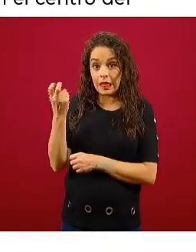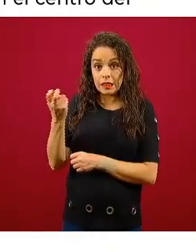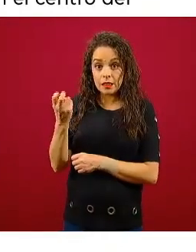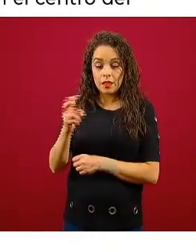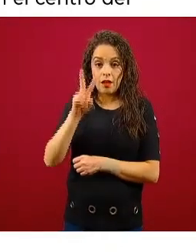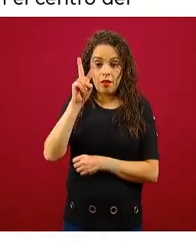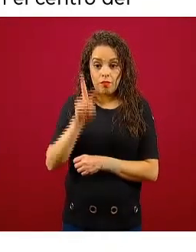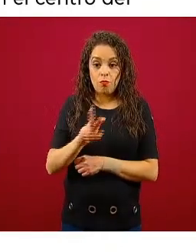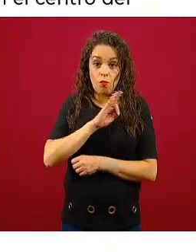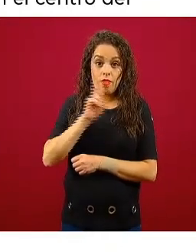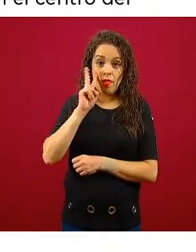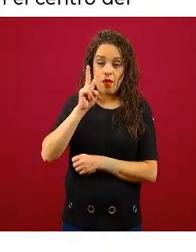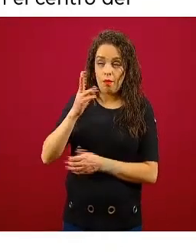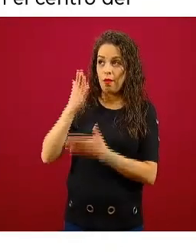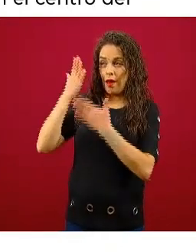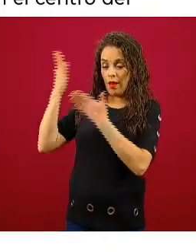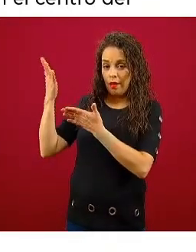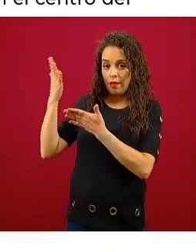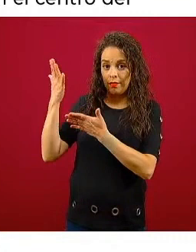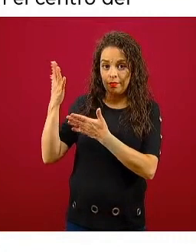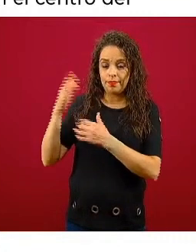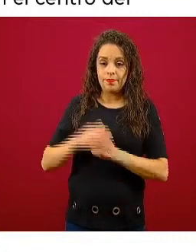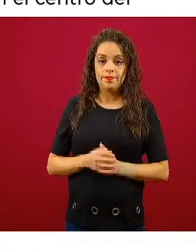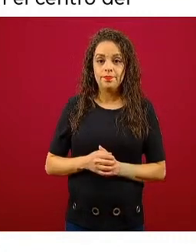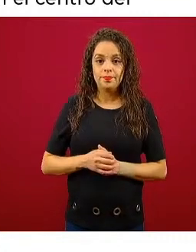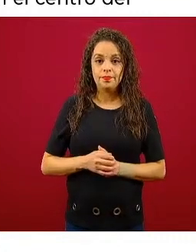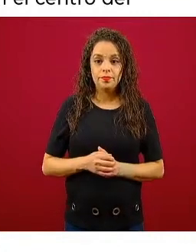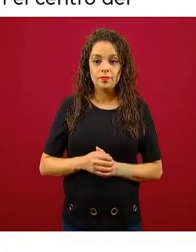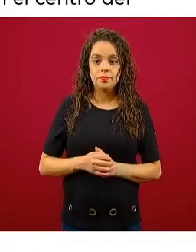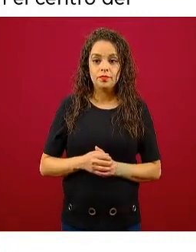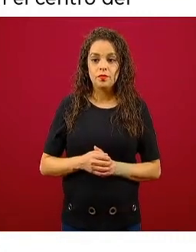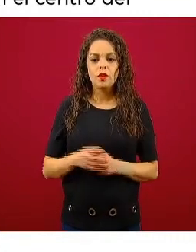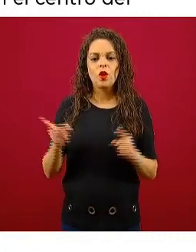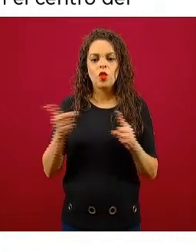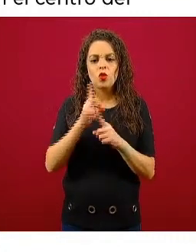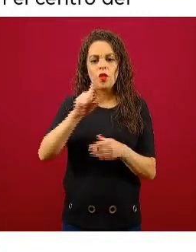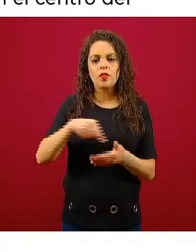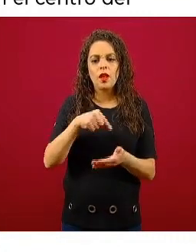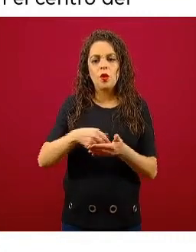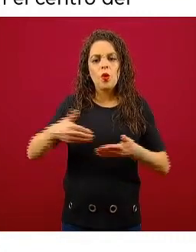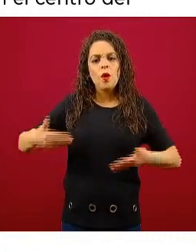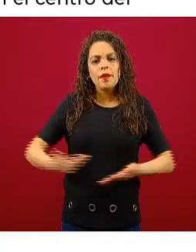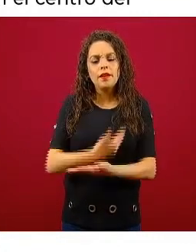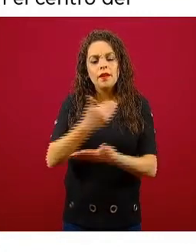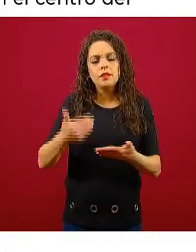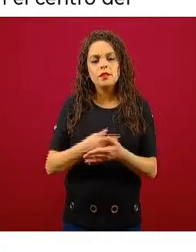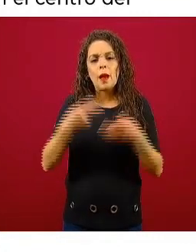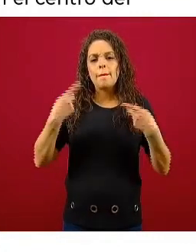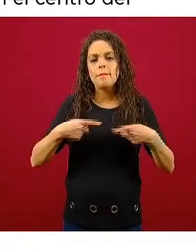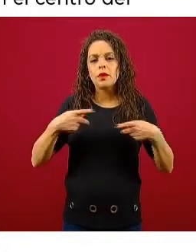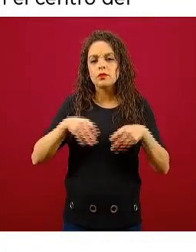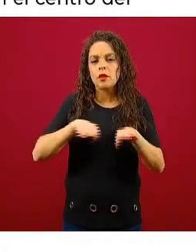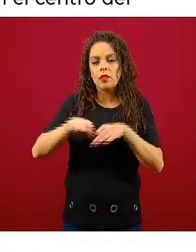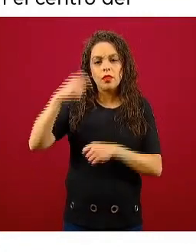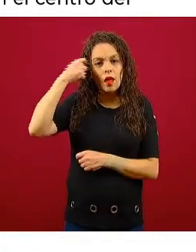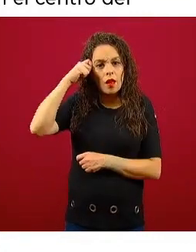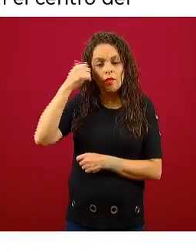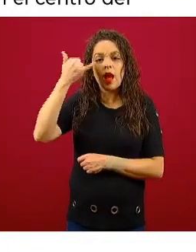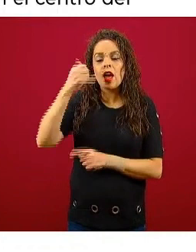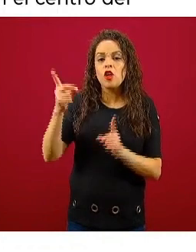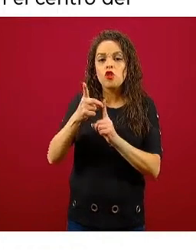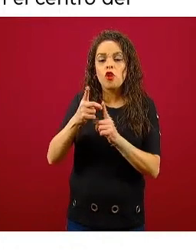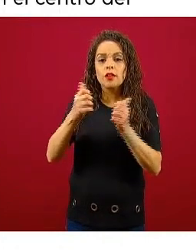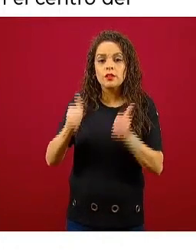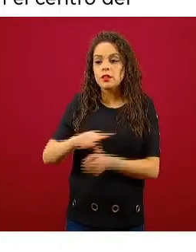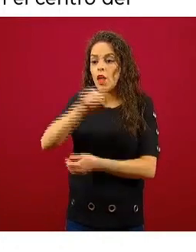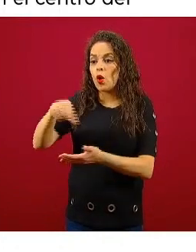un diagrama de cuál es el lugar de nacimiento de las trabajadoras del hogar y cuál es el lugar donde trabajan. Si